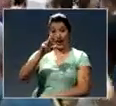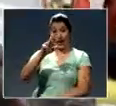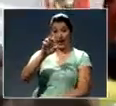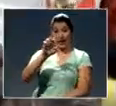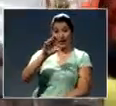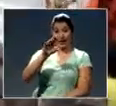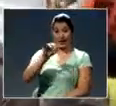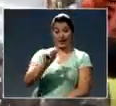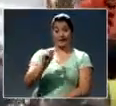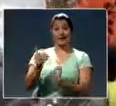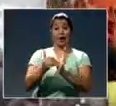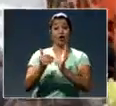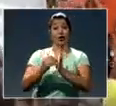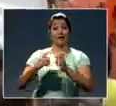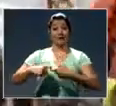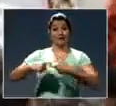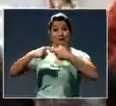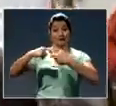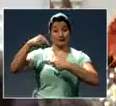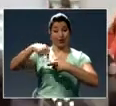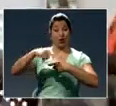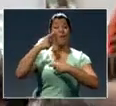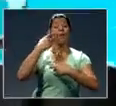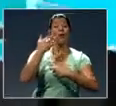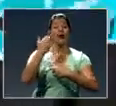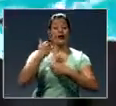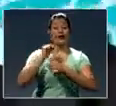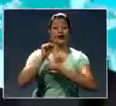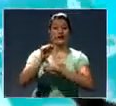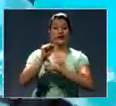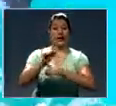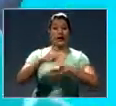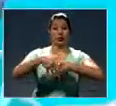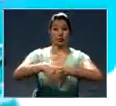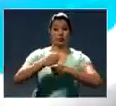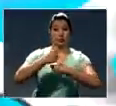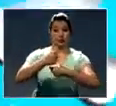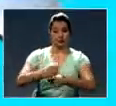de nuevo este miércoles por la protesta de sindicatos.